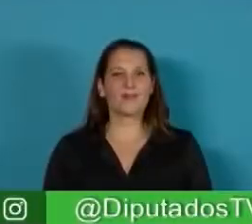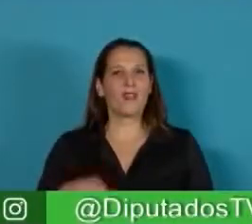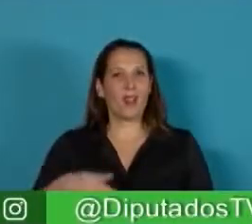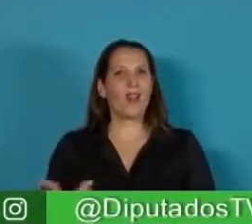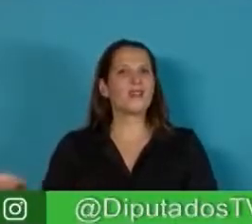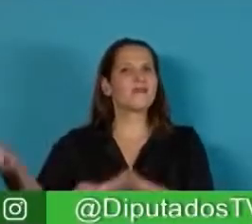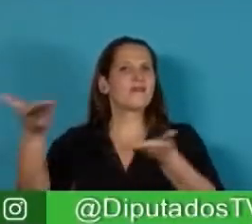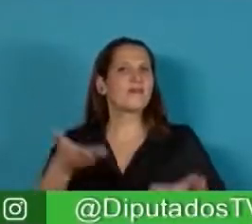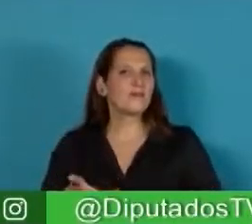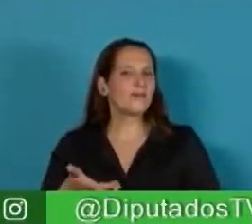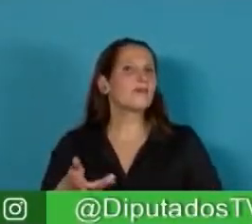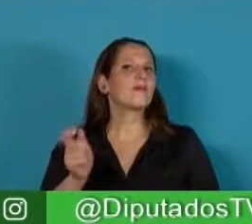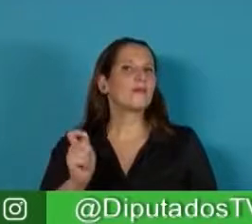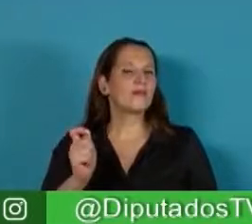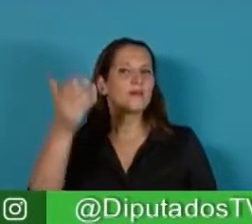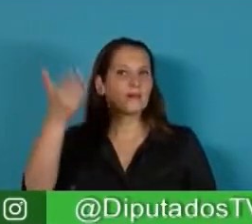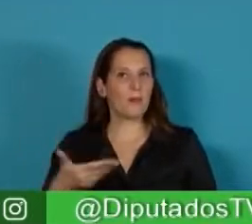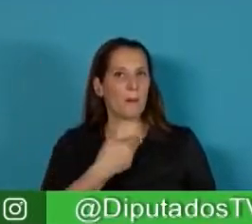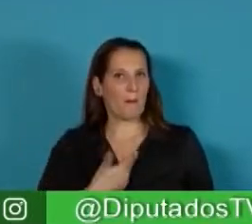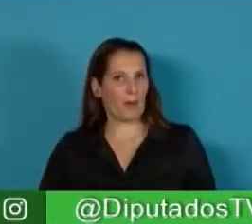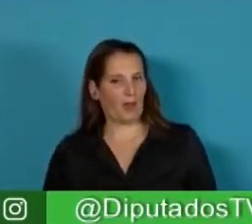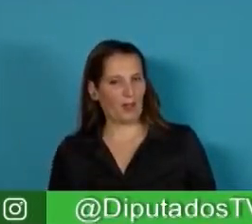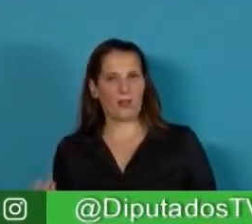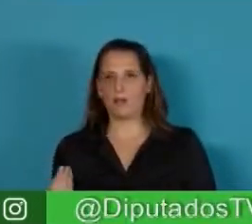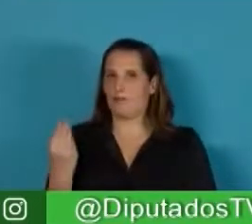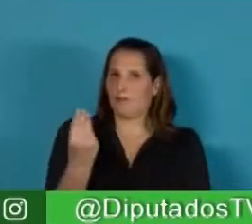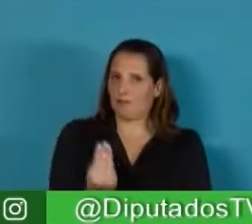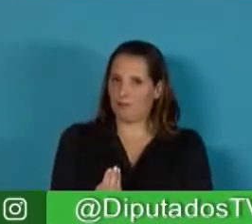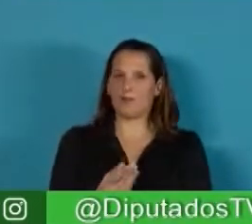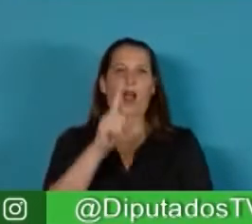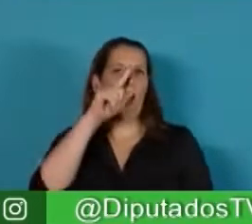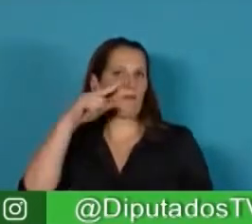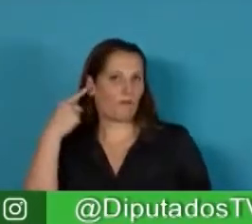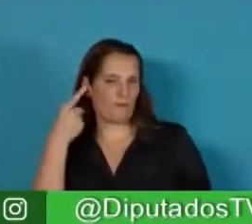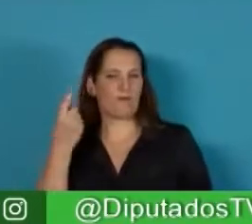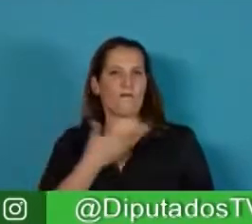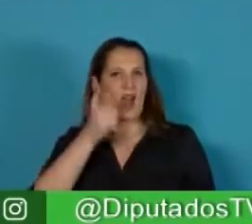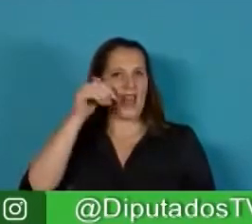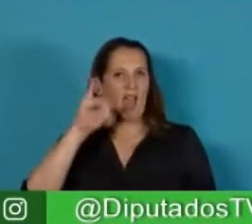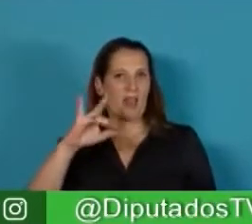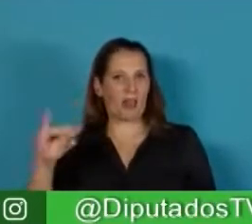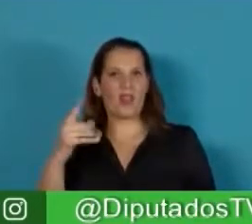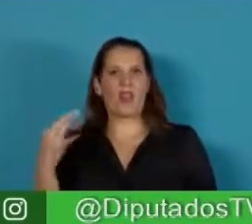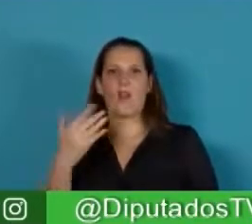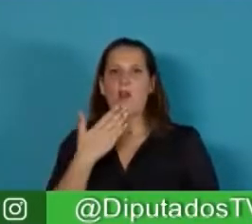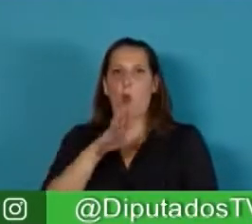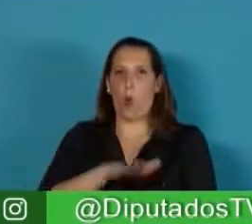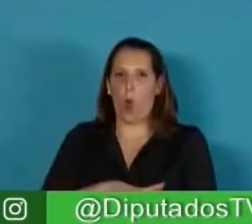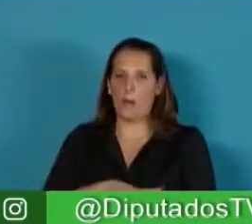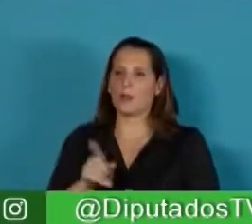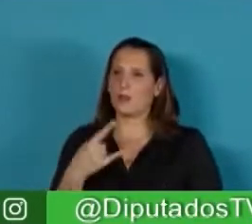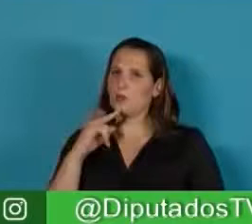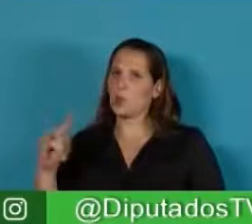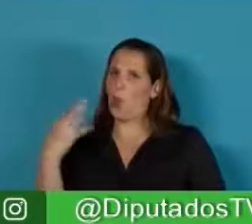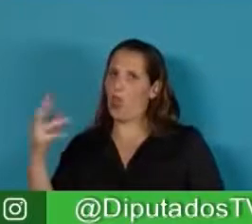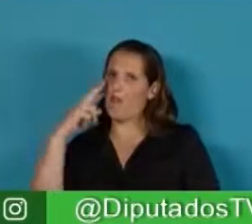Invito al señor presidente electo, don Alberto Ángel Fernández, a prestar su juramento. Se lo voy a dar para que él mismo lo